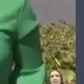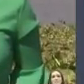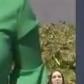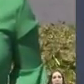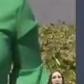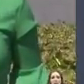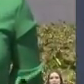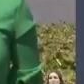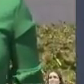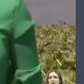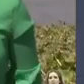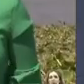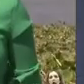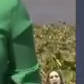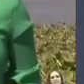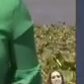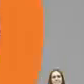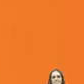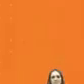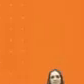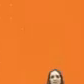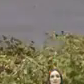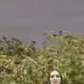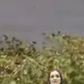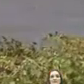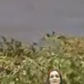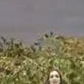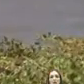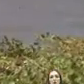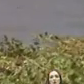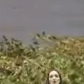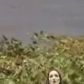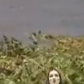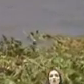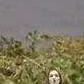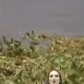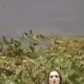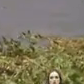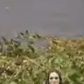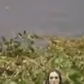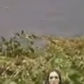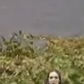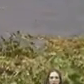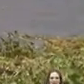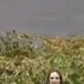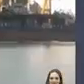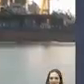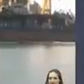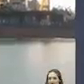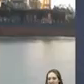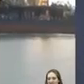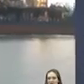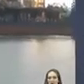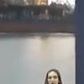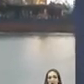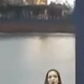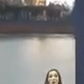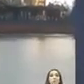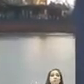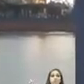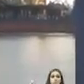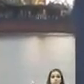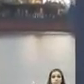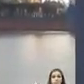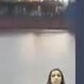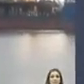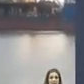Buenas tardes, los saludo desde el Muelle de Pescadores de Las Flores. En cuanto a la nueva draga, se encuentra en la terminación de los